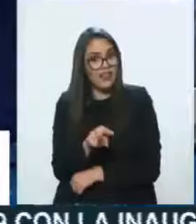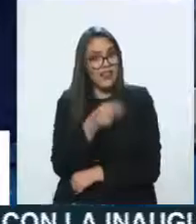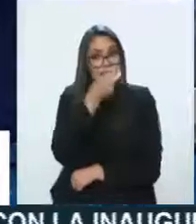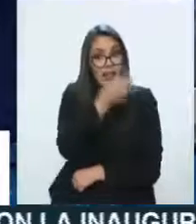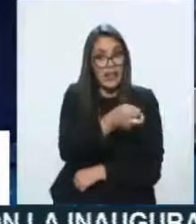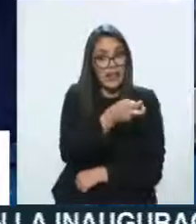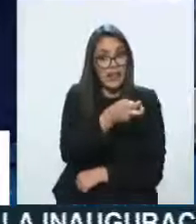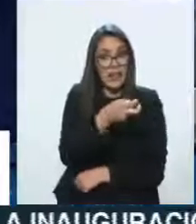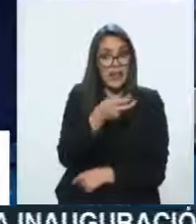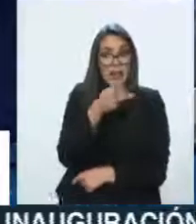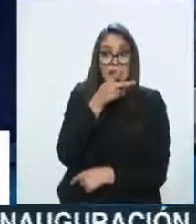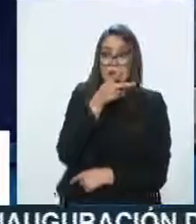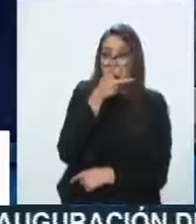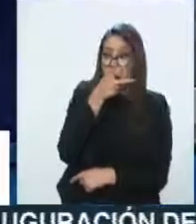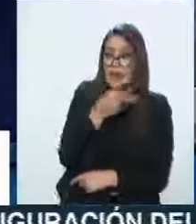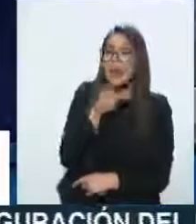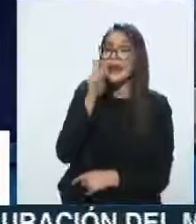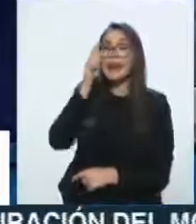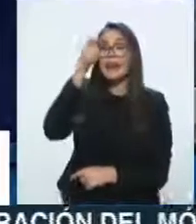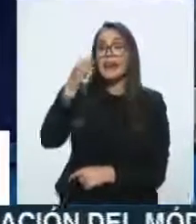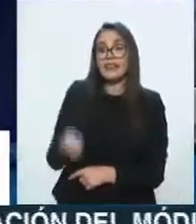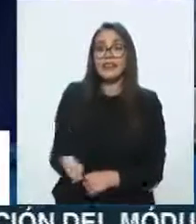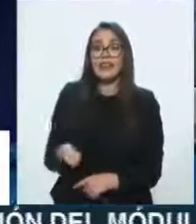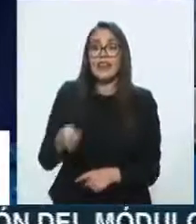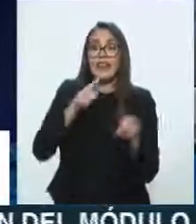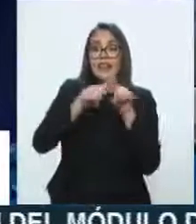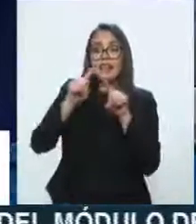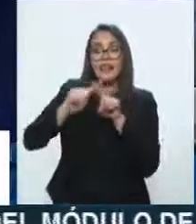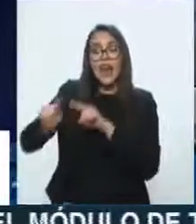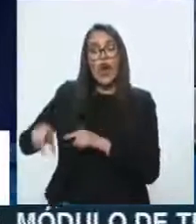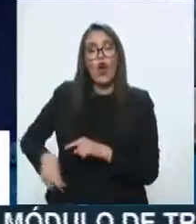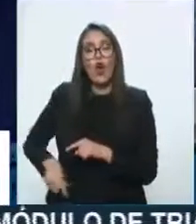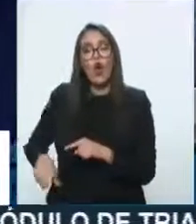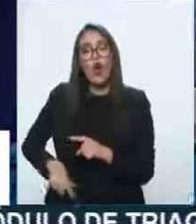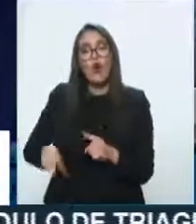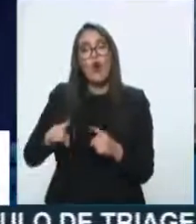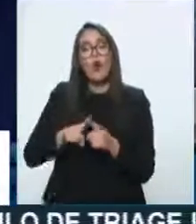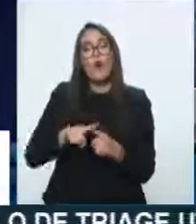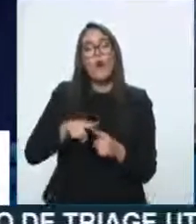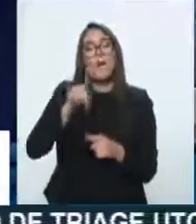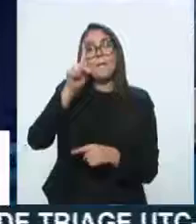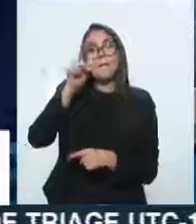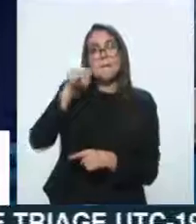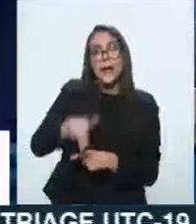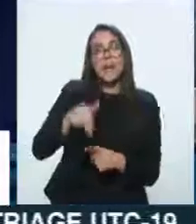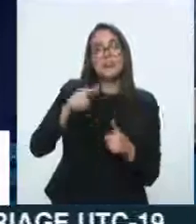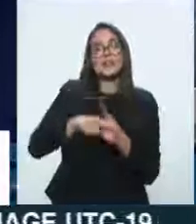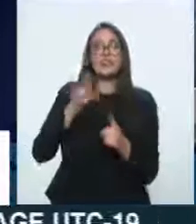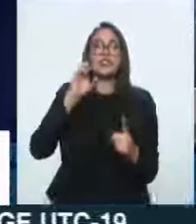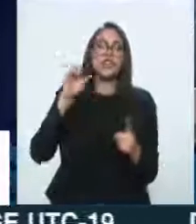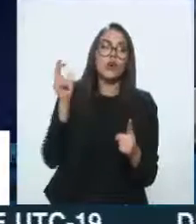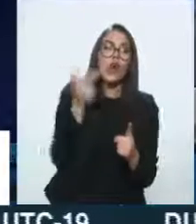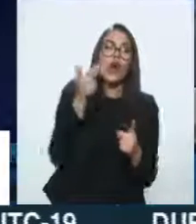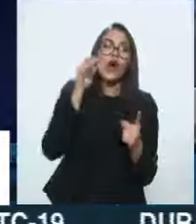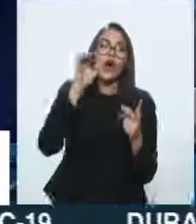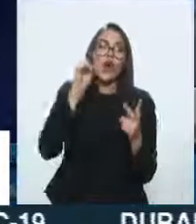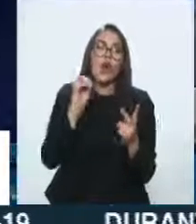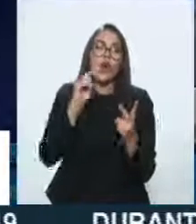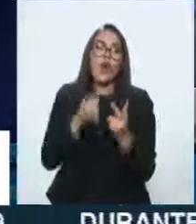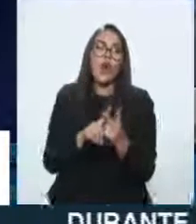articulador del GOAN, de los gobernadores de Acción Nacional, que es Javier Corral, de Chihuahua, que es uno de los más